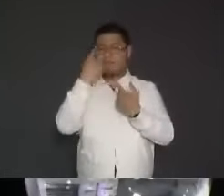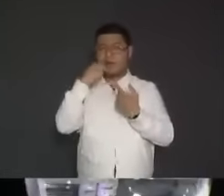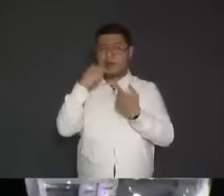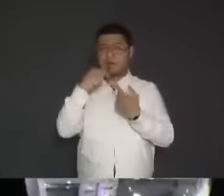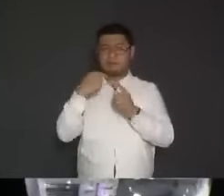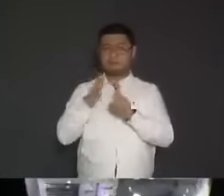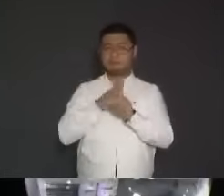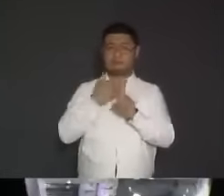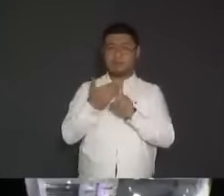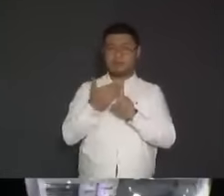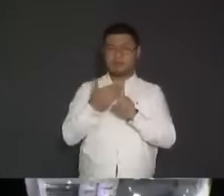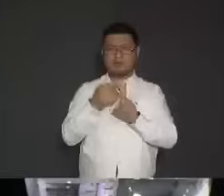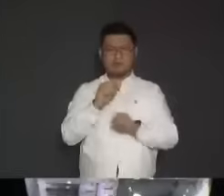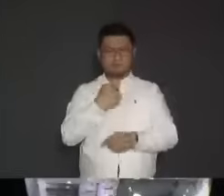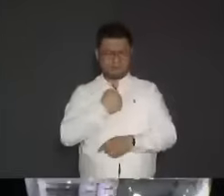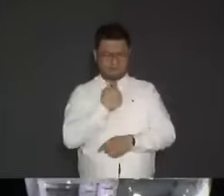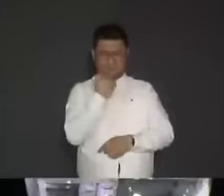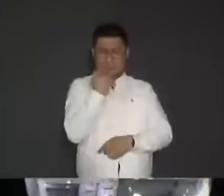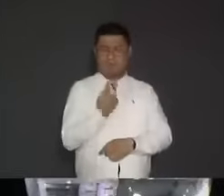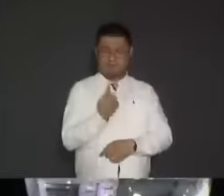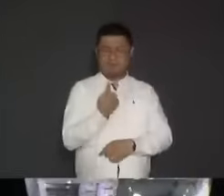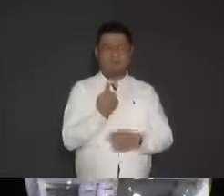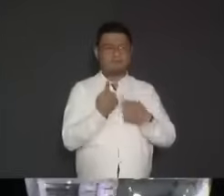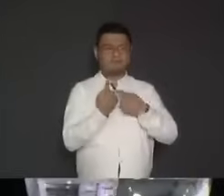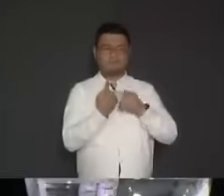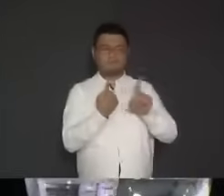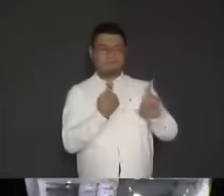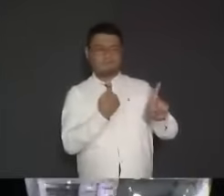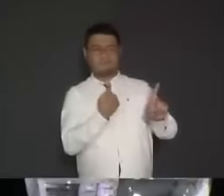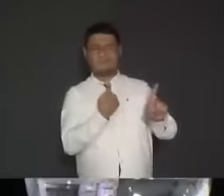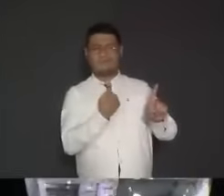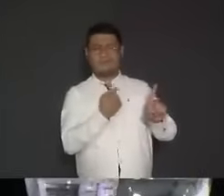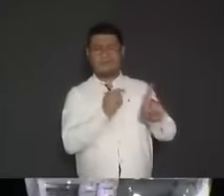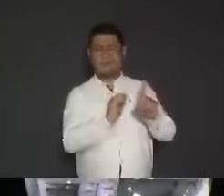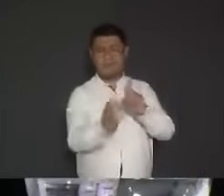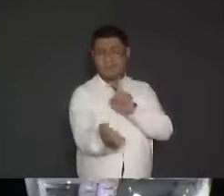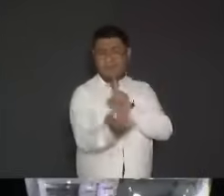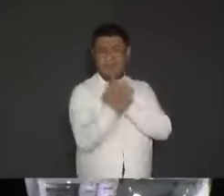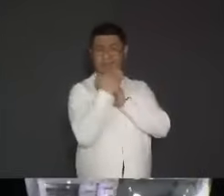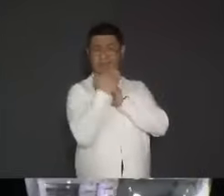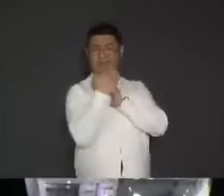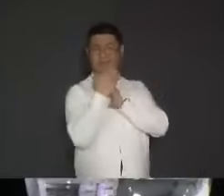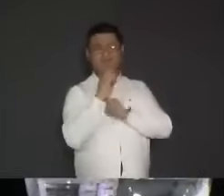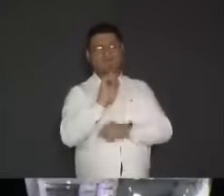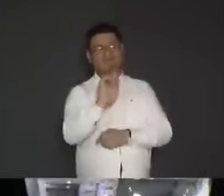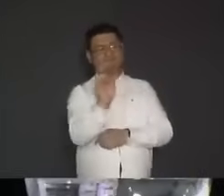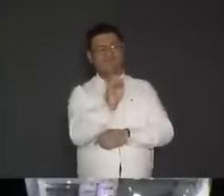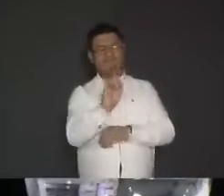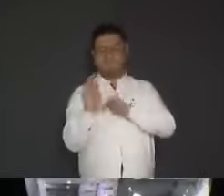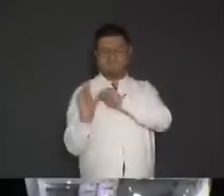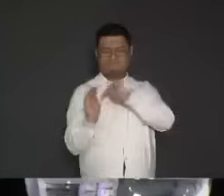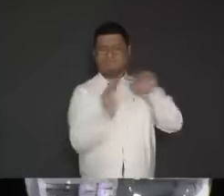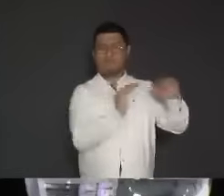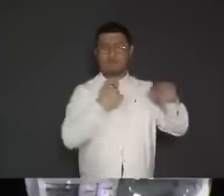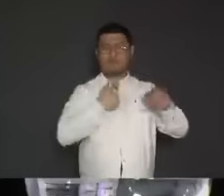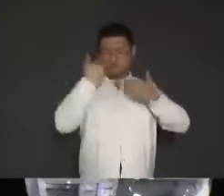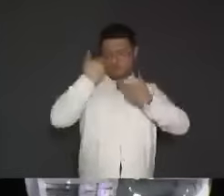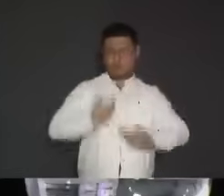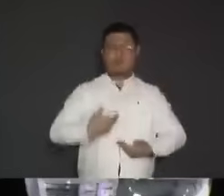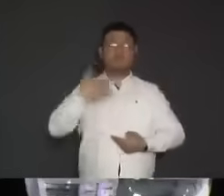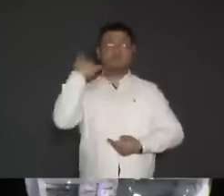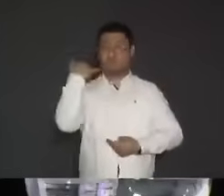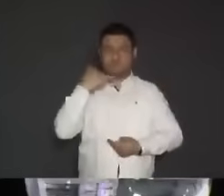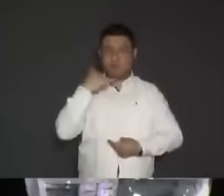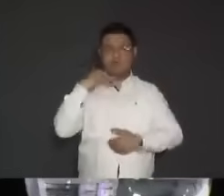soy el pueblo que lo soporta, que ya sabe los trucos y que ya no lo engañan. Yo soy Yucatán, yo soy la voz